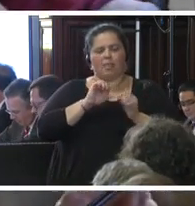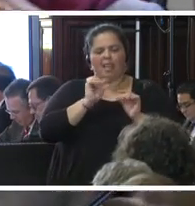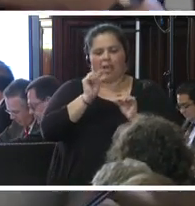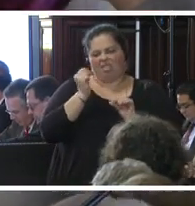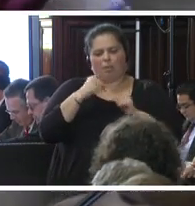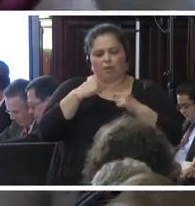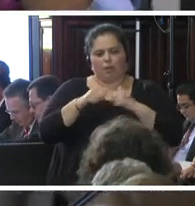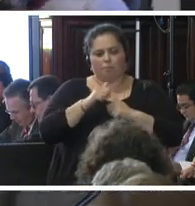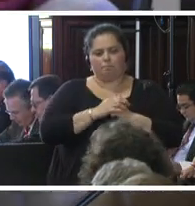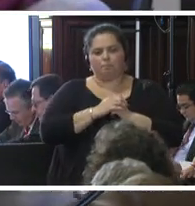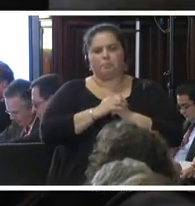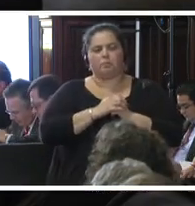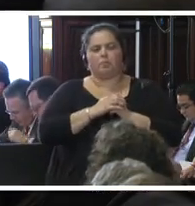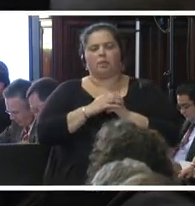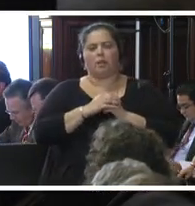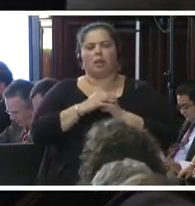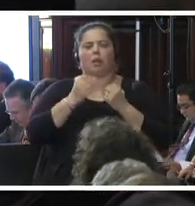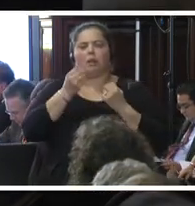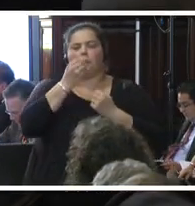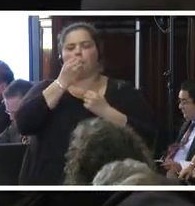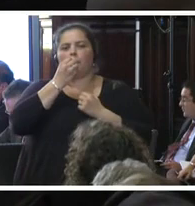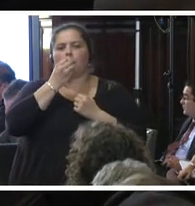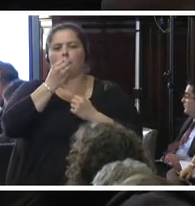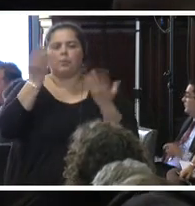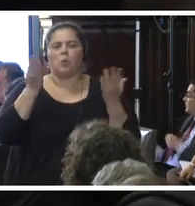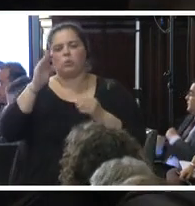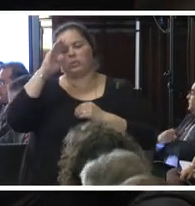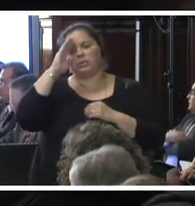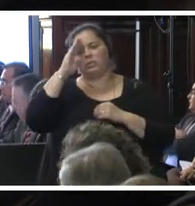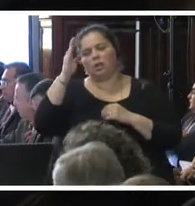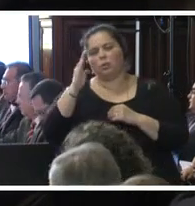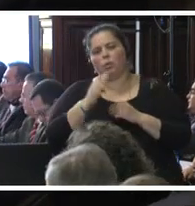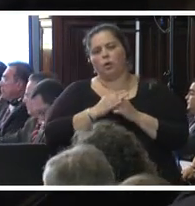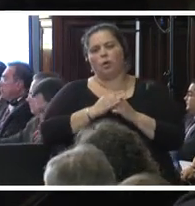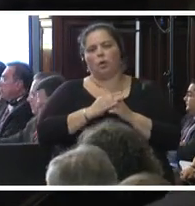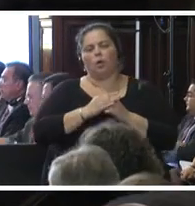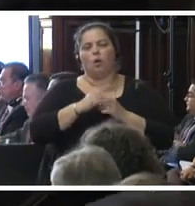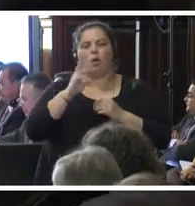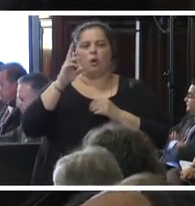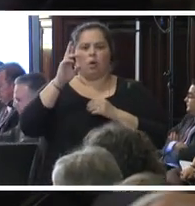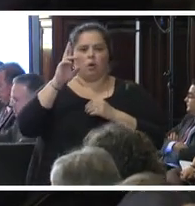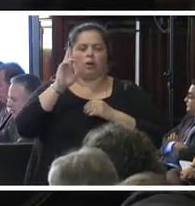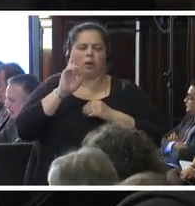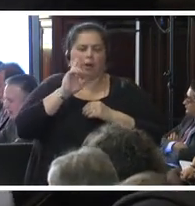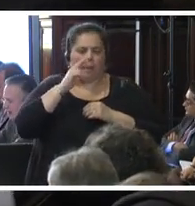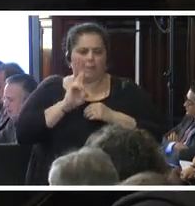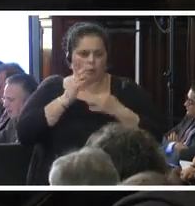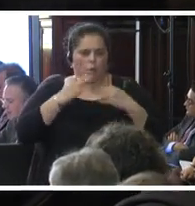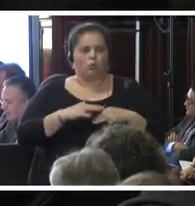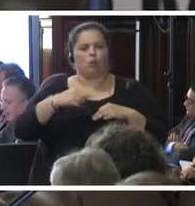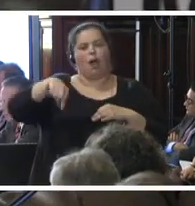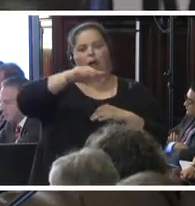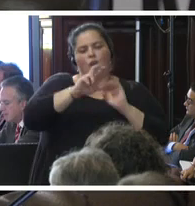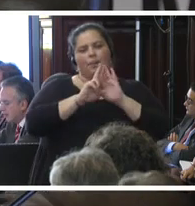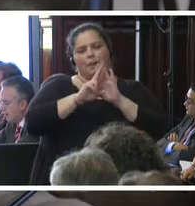Muy buenas tardes a todos y todas. Saludo respetuoso a los representantes de